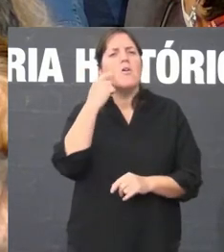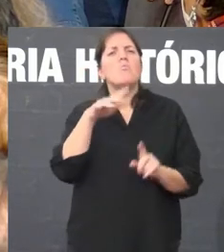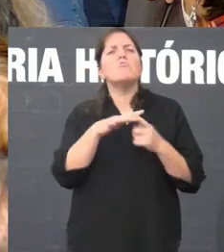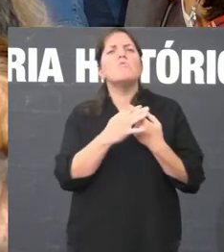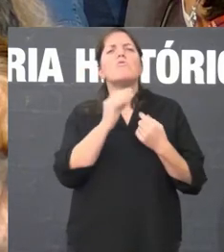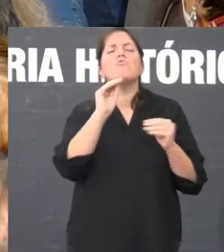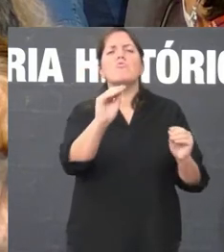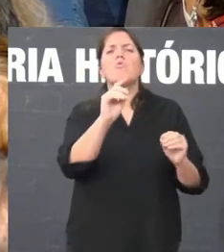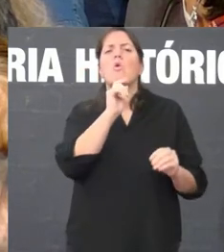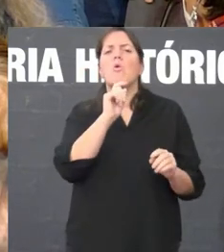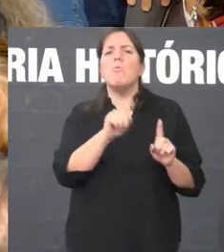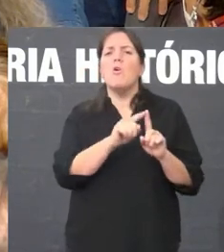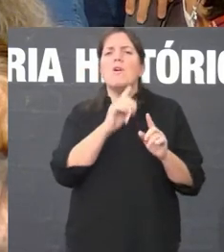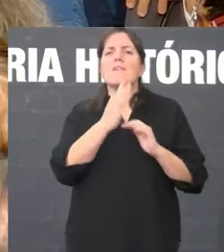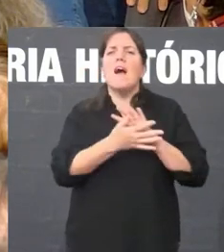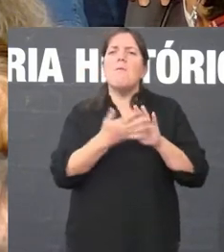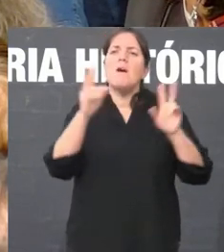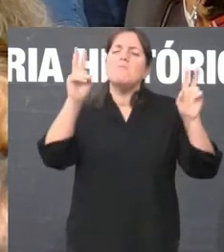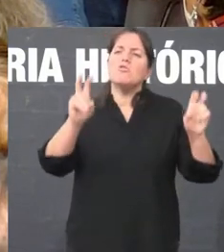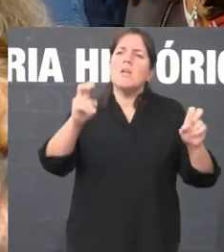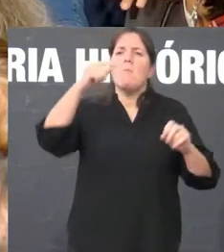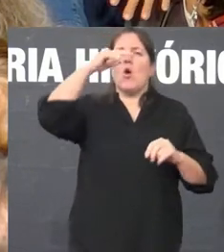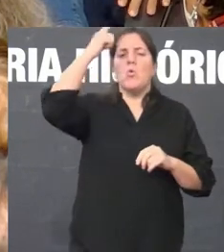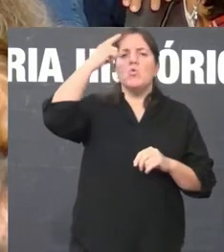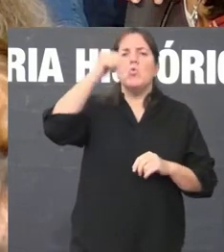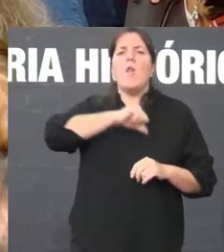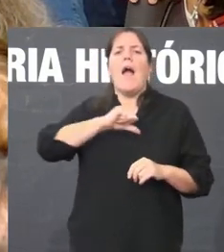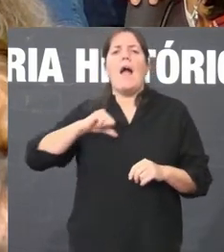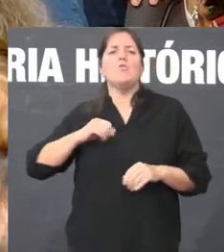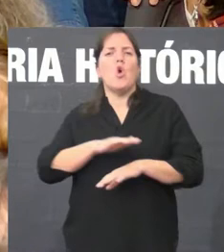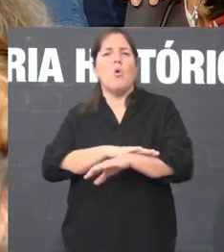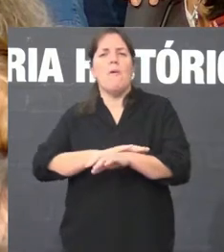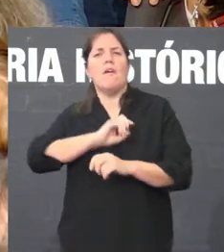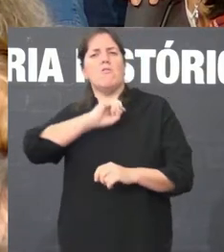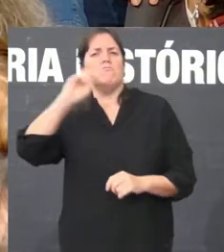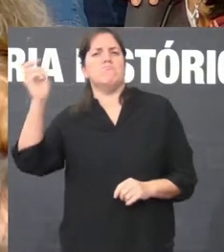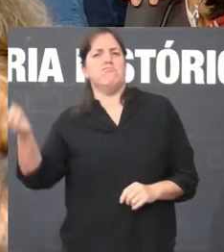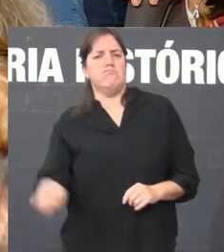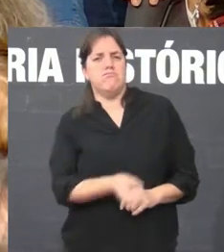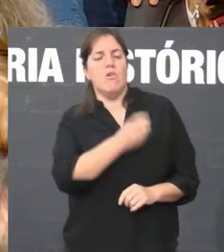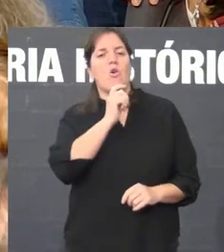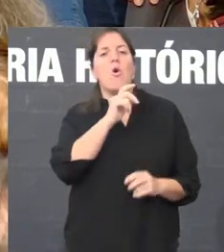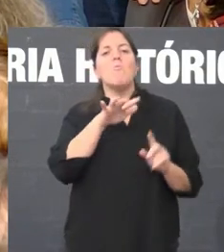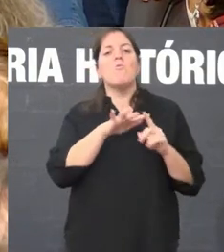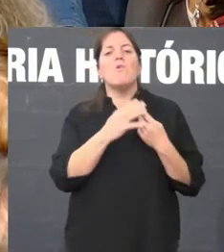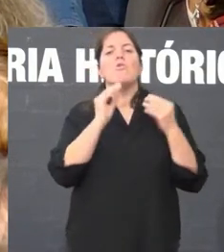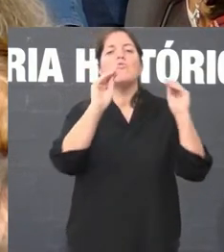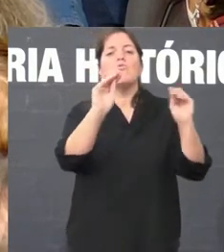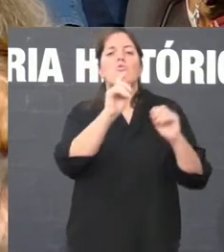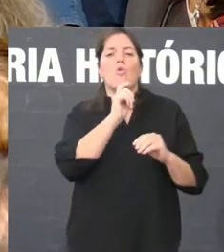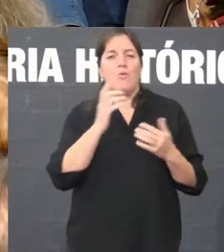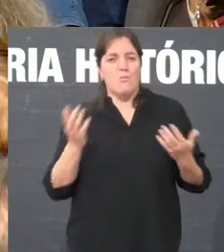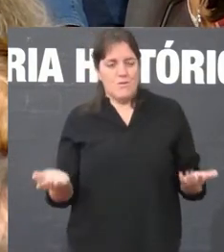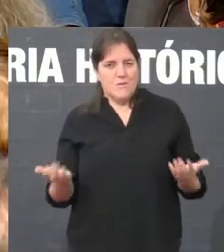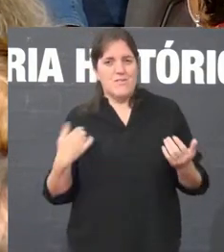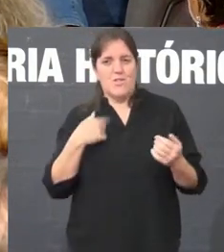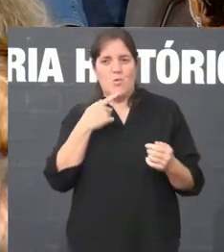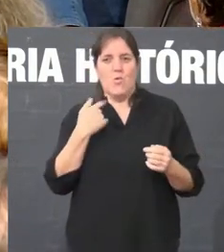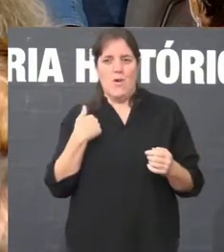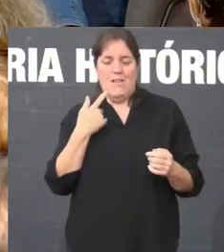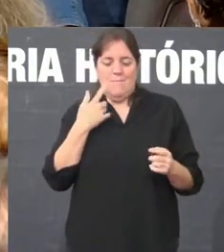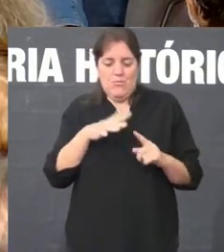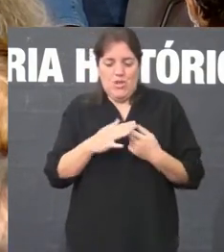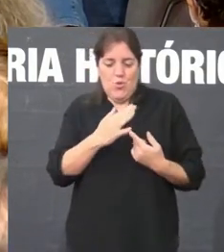en términos culturales, en términos de autogobierno, etcétera, etcétera, ¿no? Entonces, pongamos también todo en su contexto.